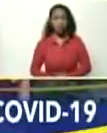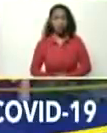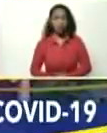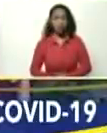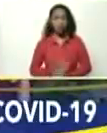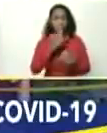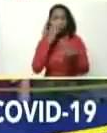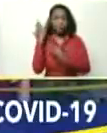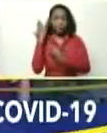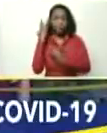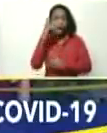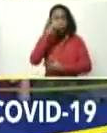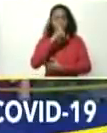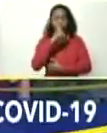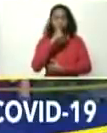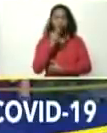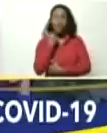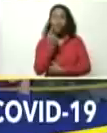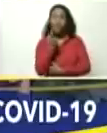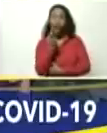Al año le quedan